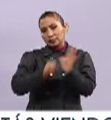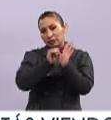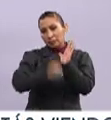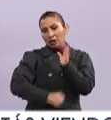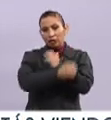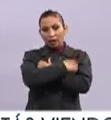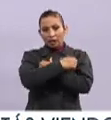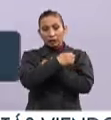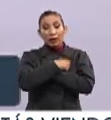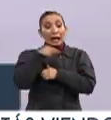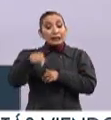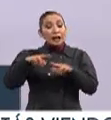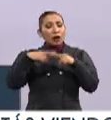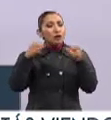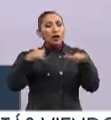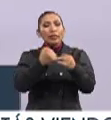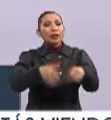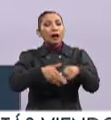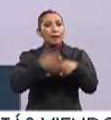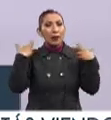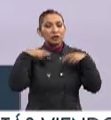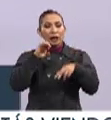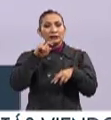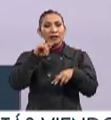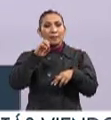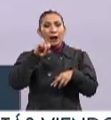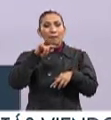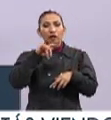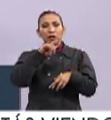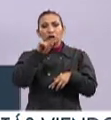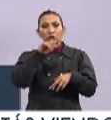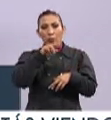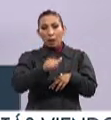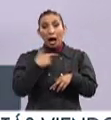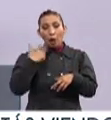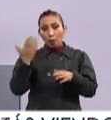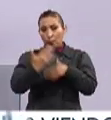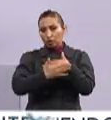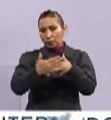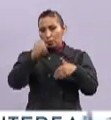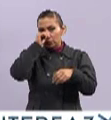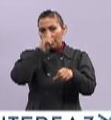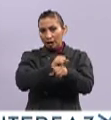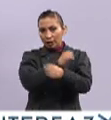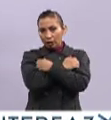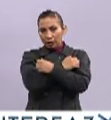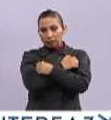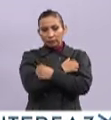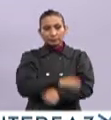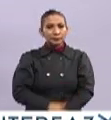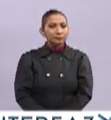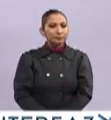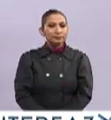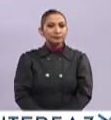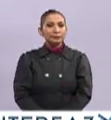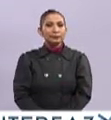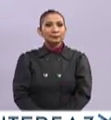sistema educativo. Este encuentro fue inaugurado por el maestro Esteban Moctezuma Barragán, propuesto como próximo secretario de Educación Pública.